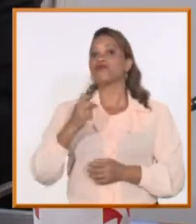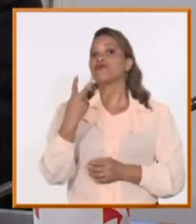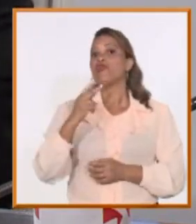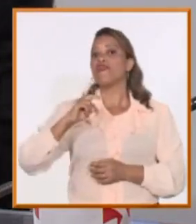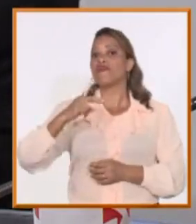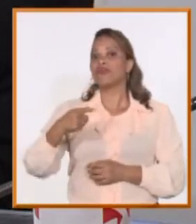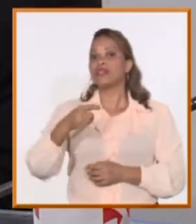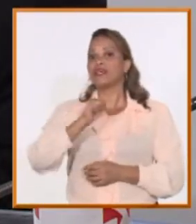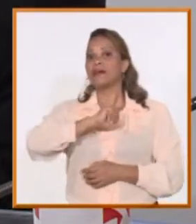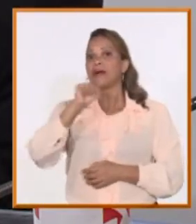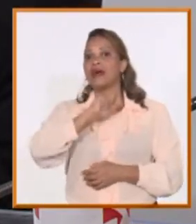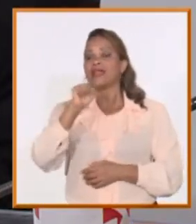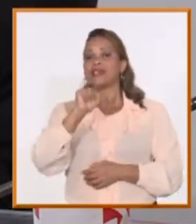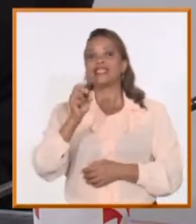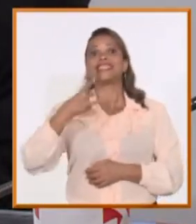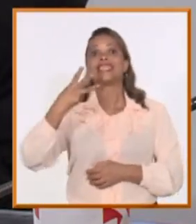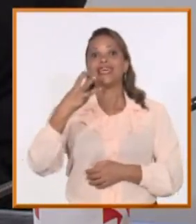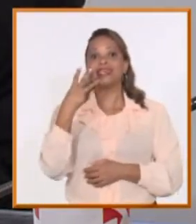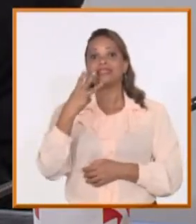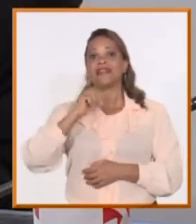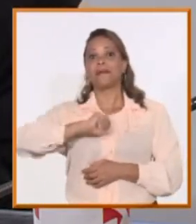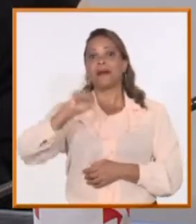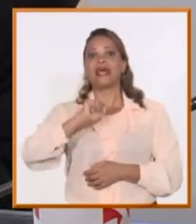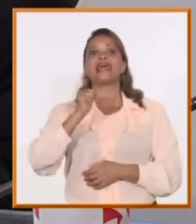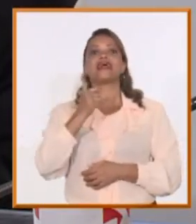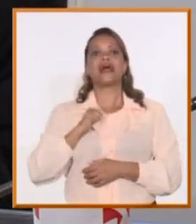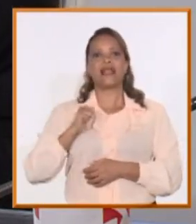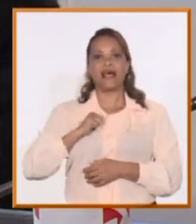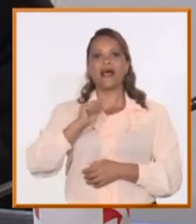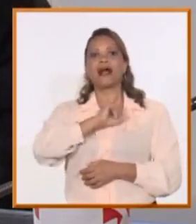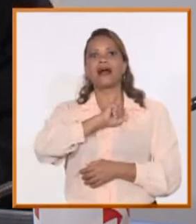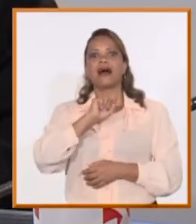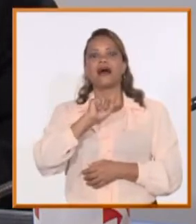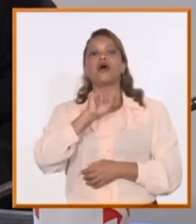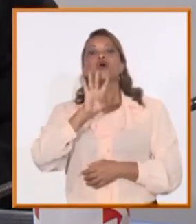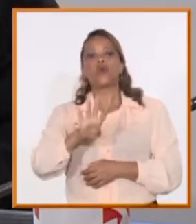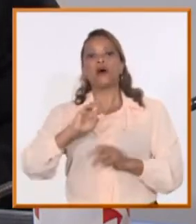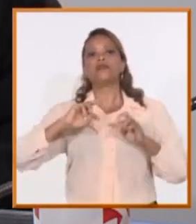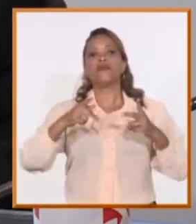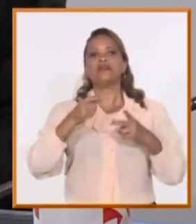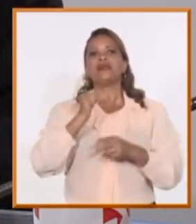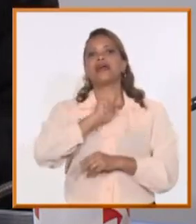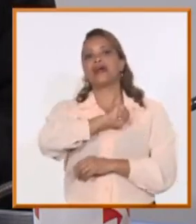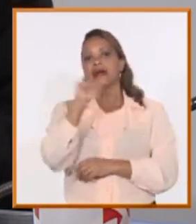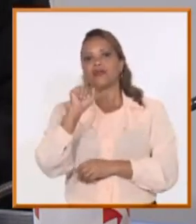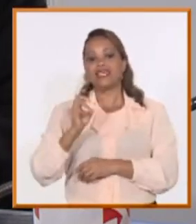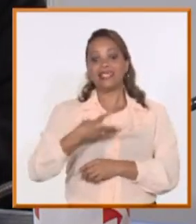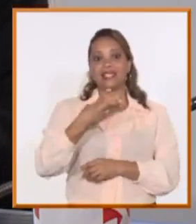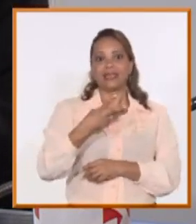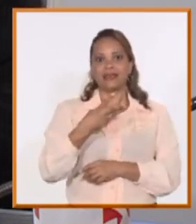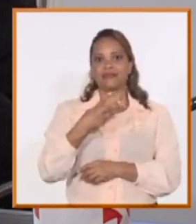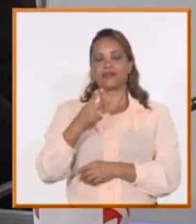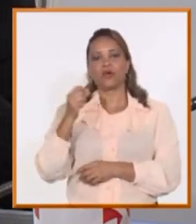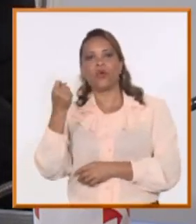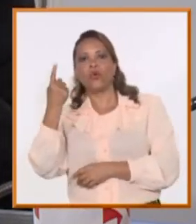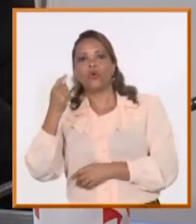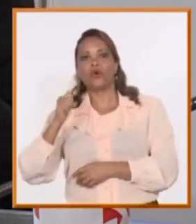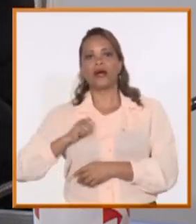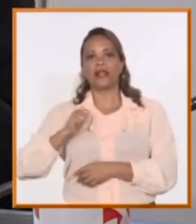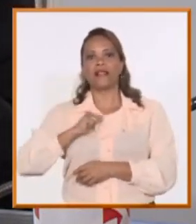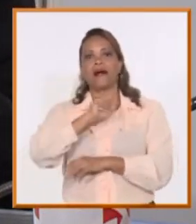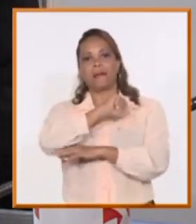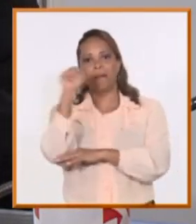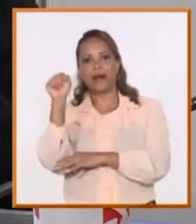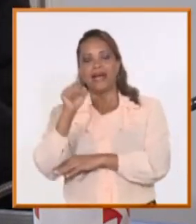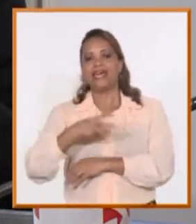pero no, 2, no, 3. Le ganó en Canadá también. 4 veces ganó. 4 veces. Le ganó en Canadá y 3 ahora. Y de verdad que es